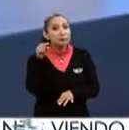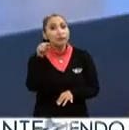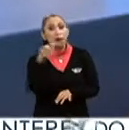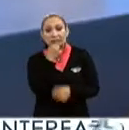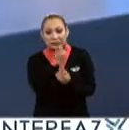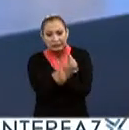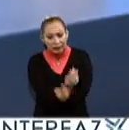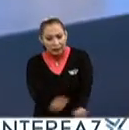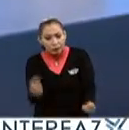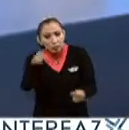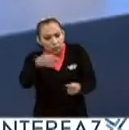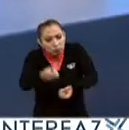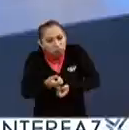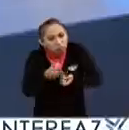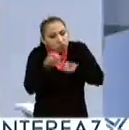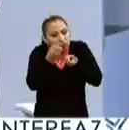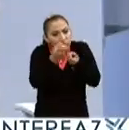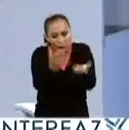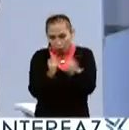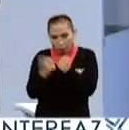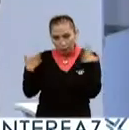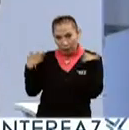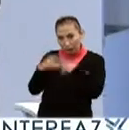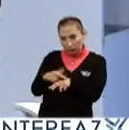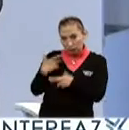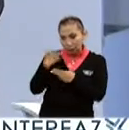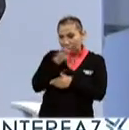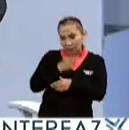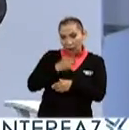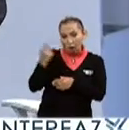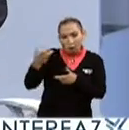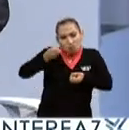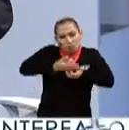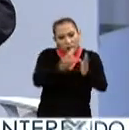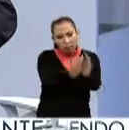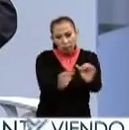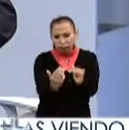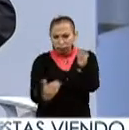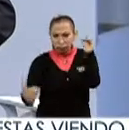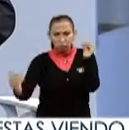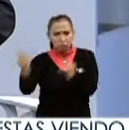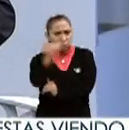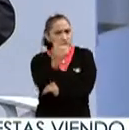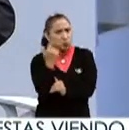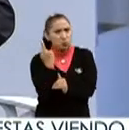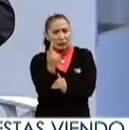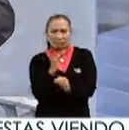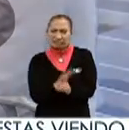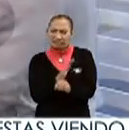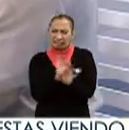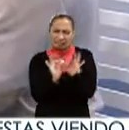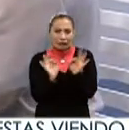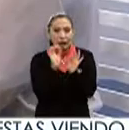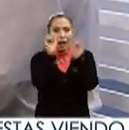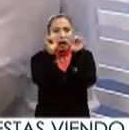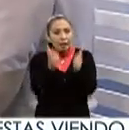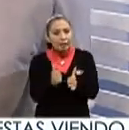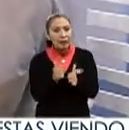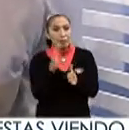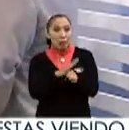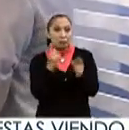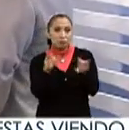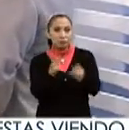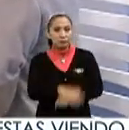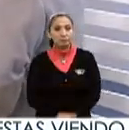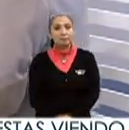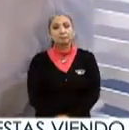son niños que usted le está dando, junto con maestros, me comentaba, pues una formación de primer nivel en algo esencial, que son las artes, y sobre todo si es la